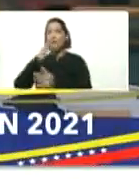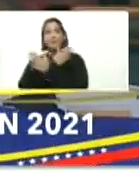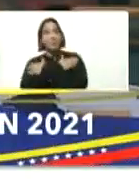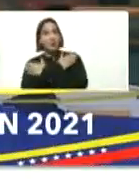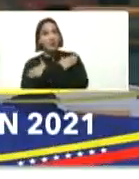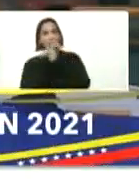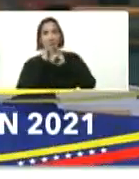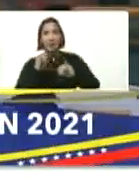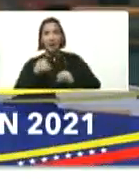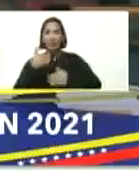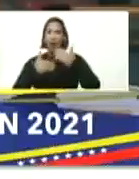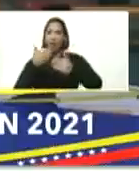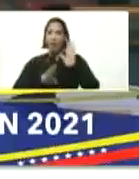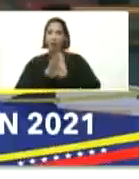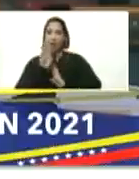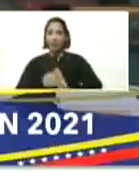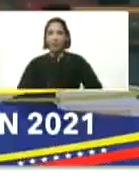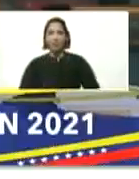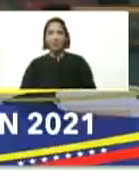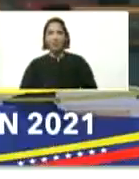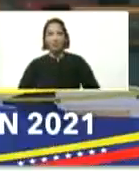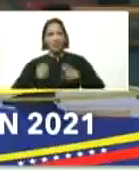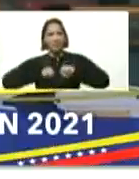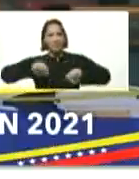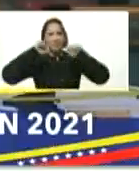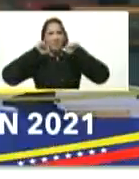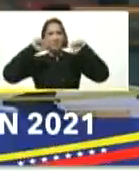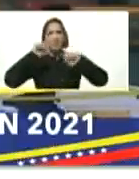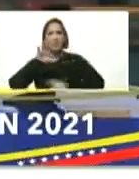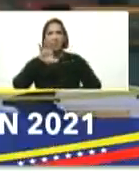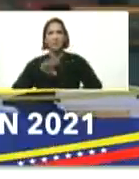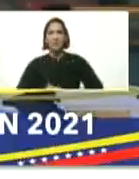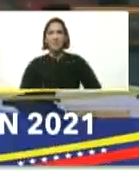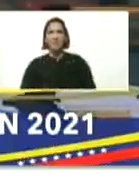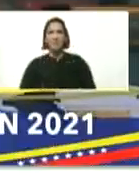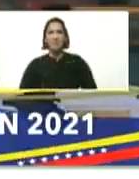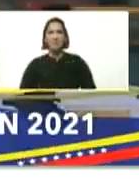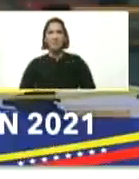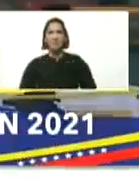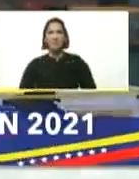felicidades y adelante. Gracias. Que no están solos. ¡Que viva la República! ¡Viva!